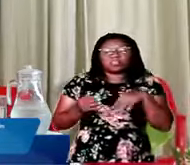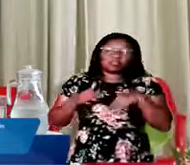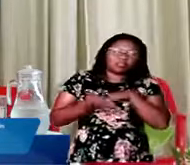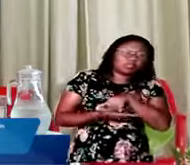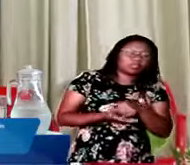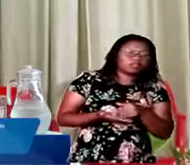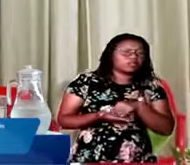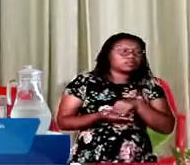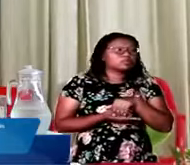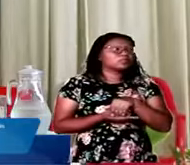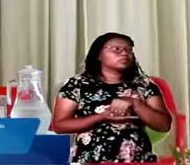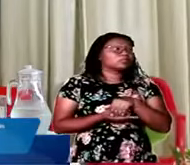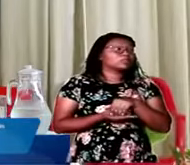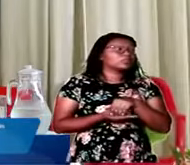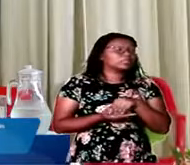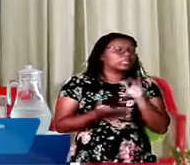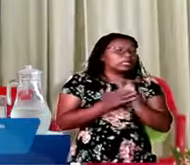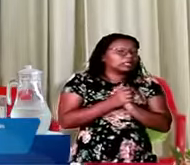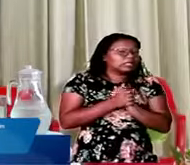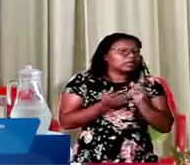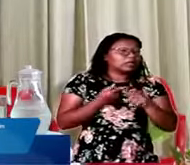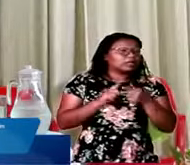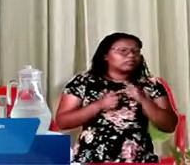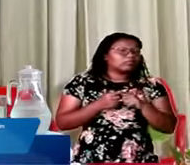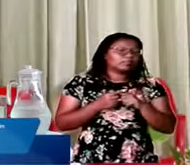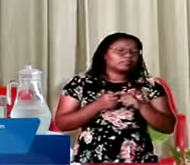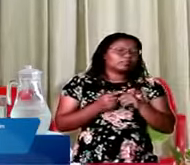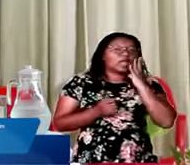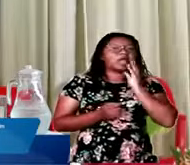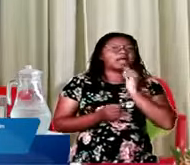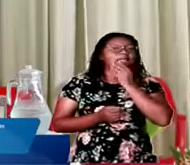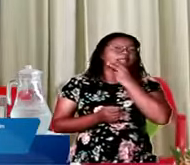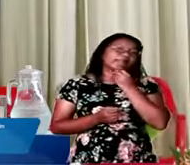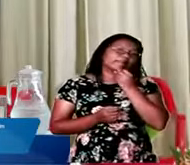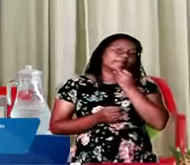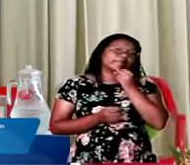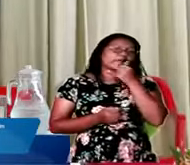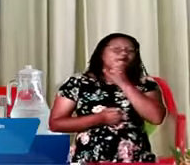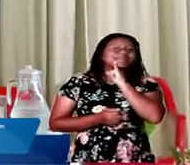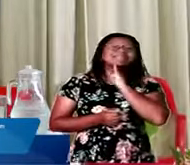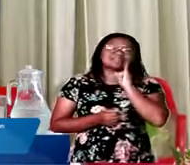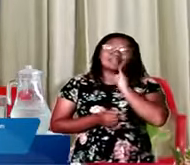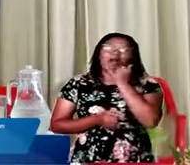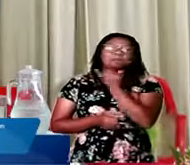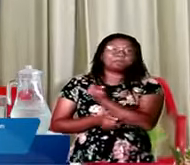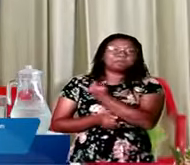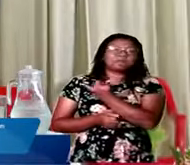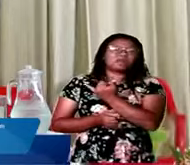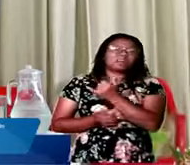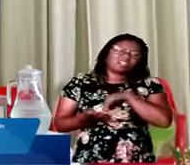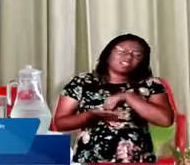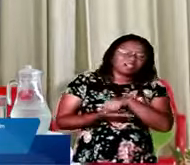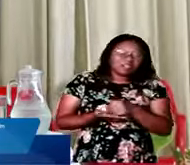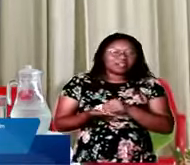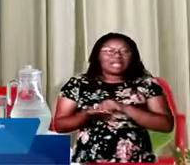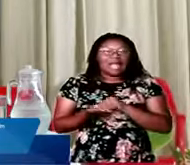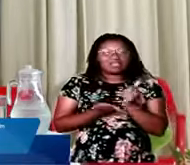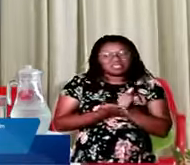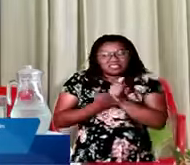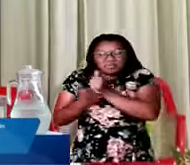cosas el que estaba caído era un hebreo, un israelita, y el que lo ayudó